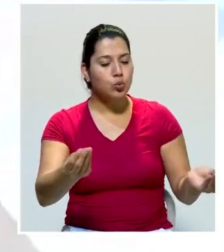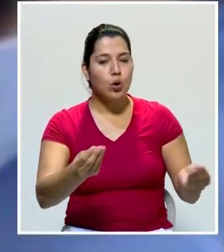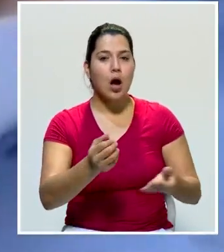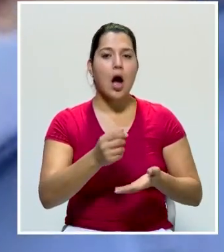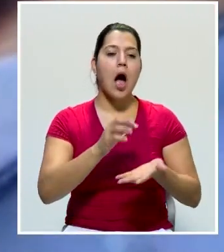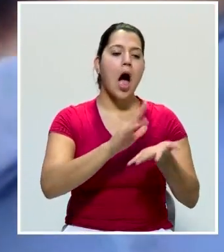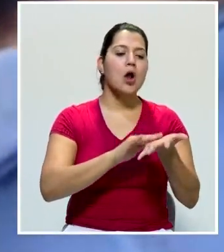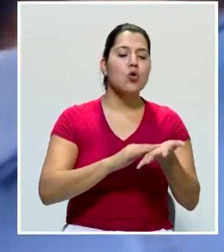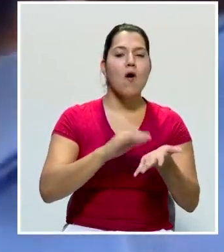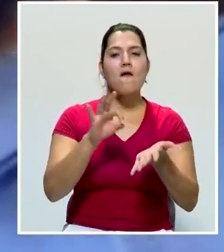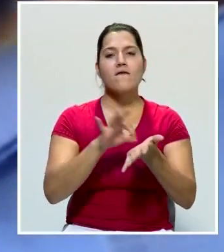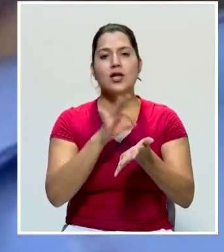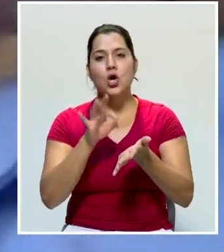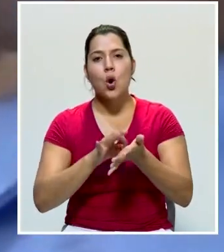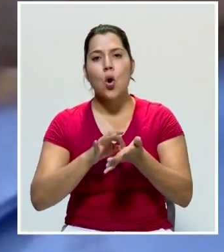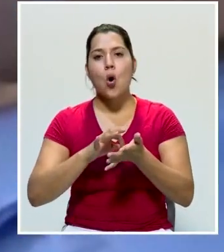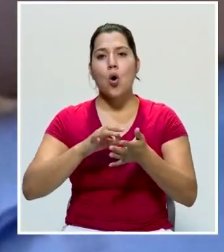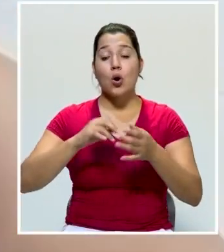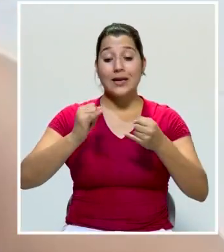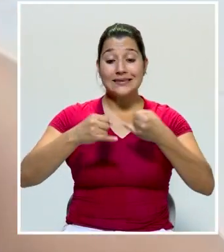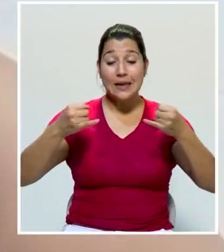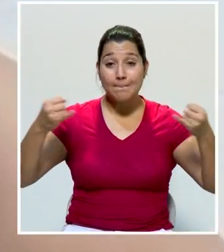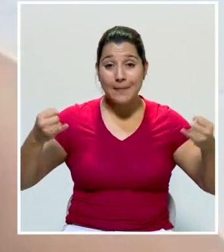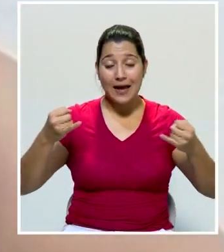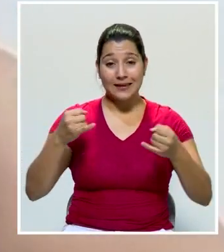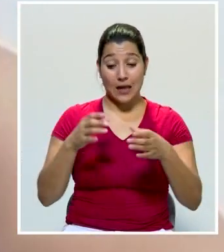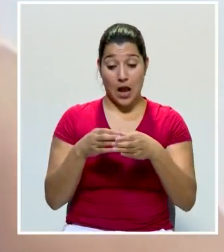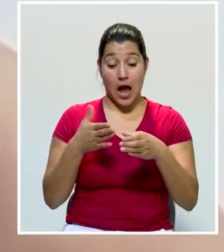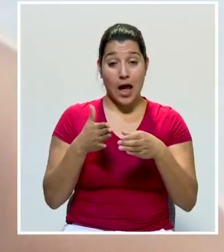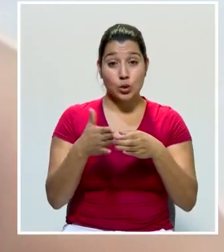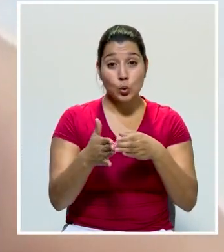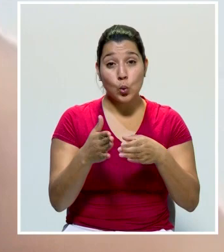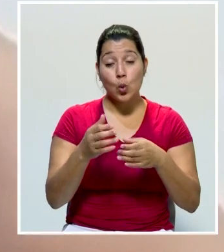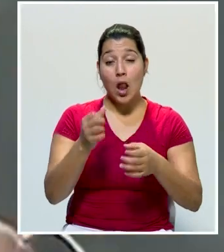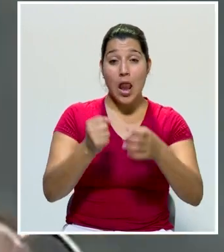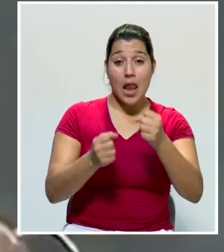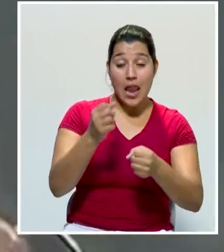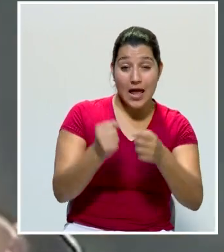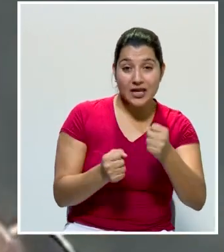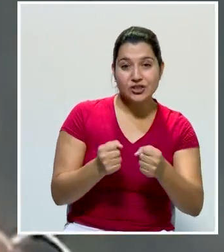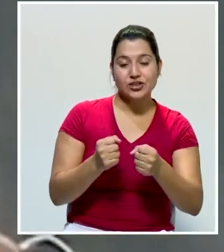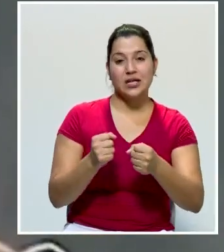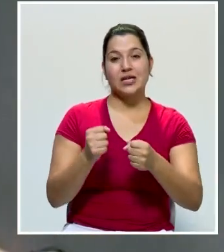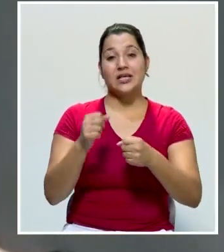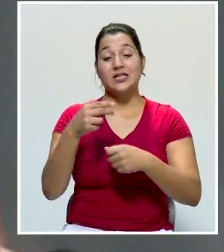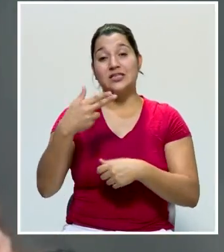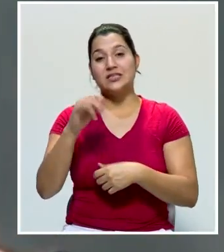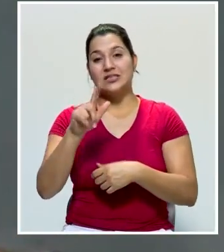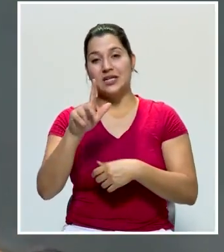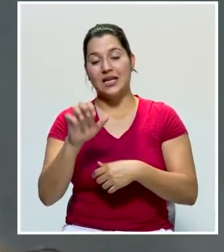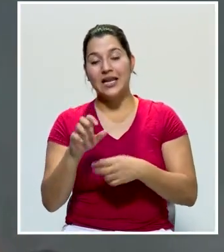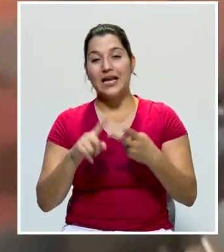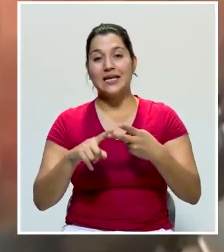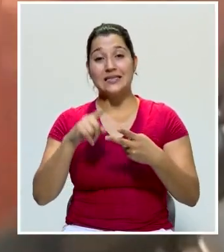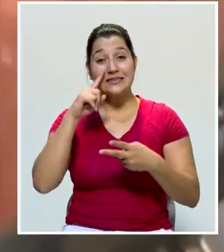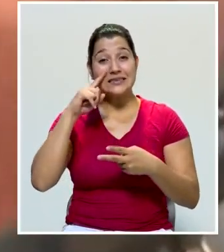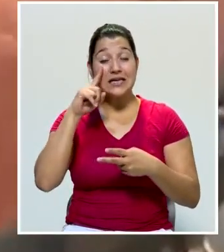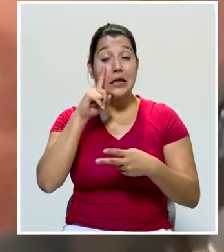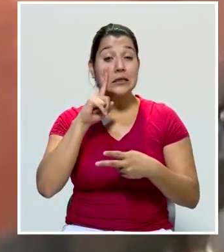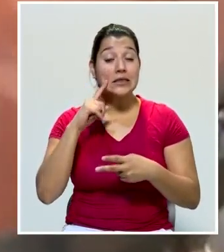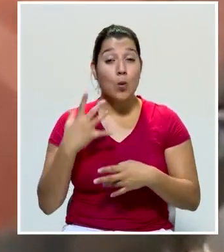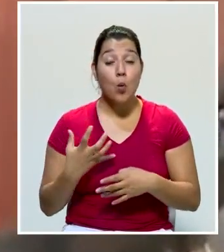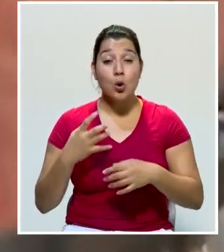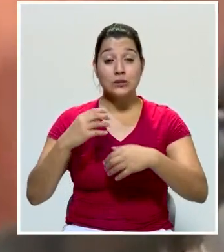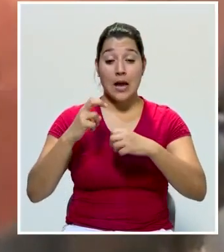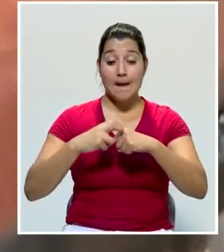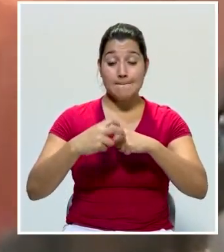frijoles, pasta, atún, leche líquida o en polvo, chile, cebolla, papa, zanahoria, chayote y 2 frutas